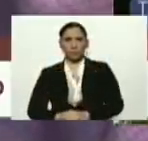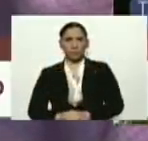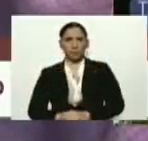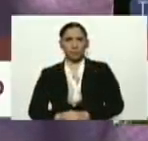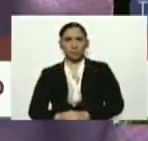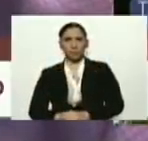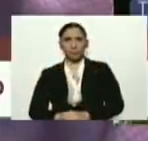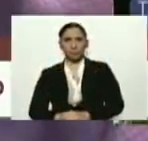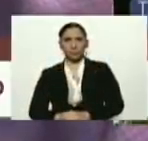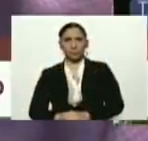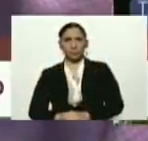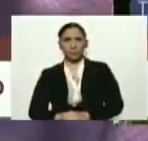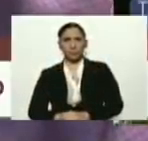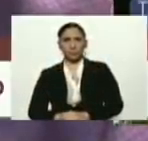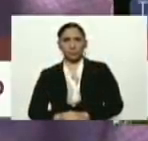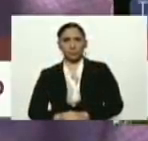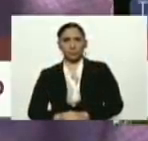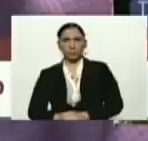cómo brindar,